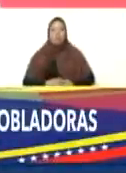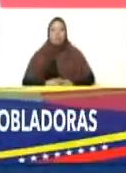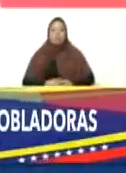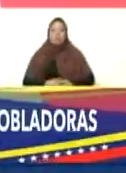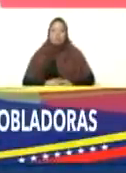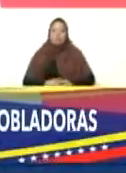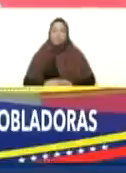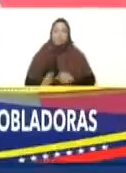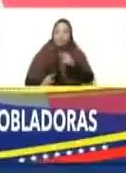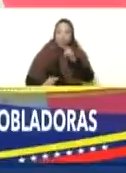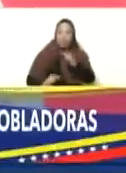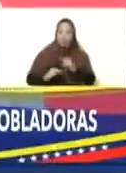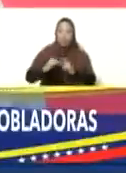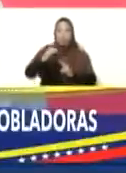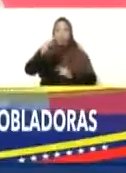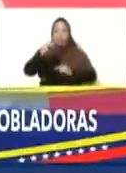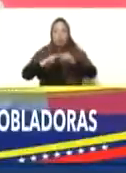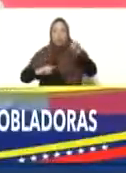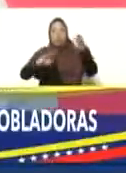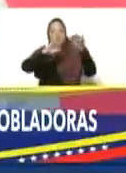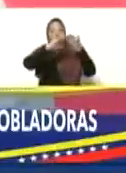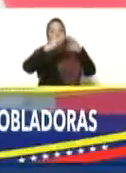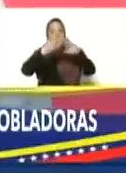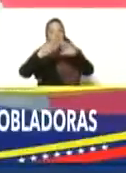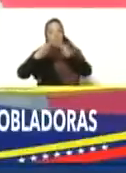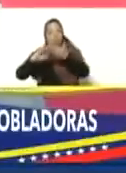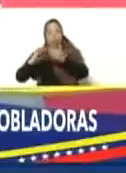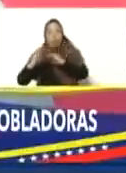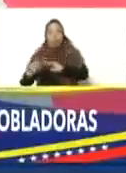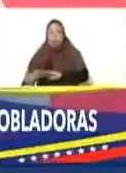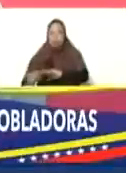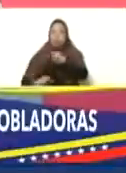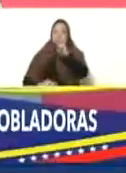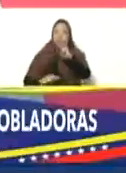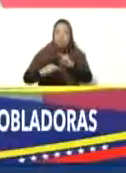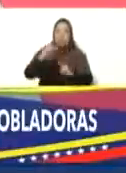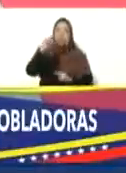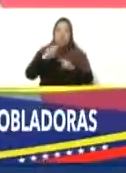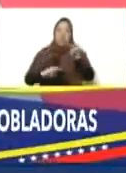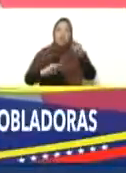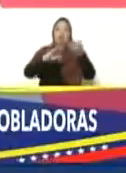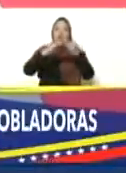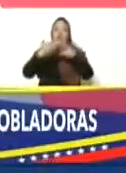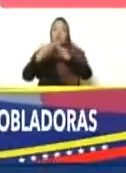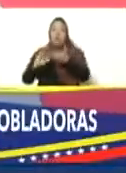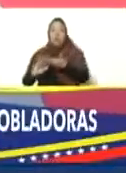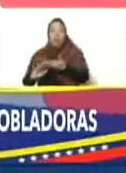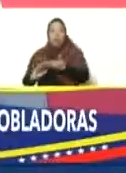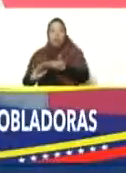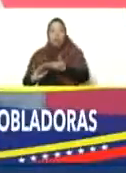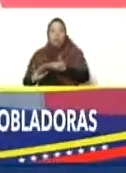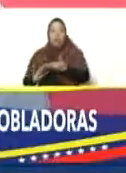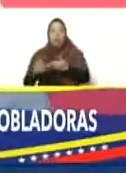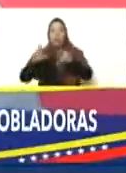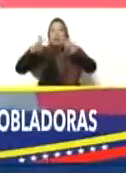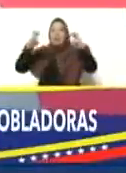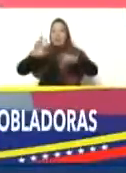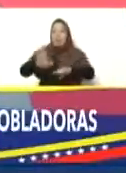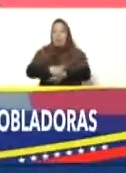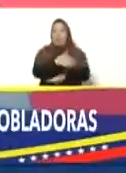construir comunidad construir como una el tema